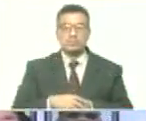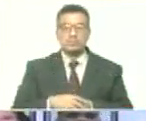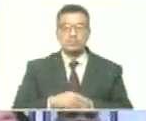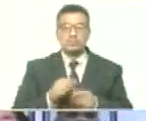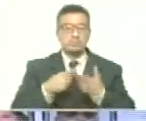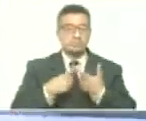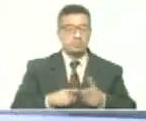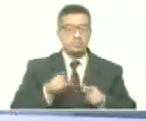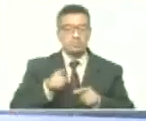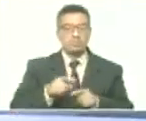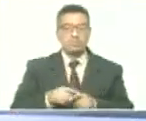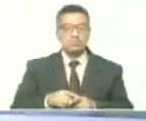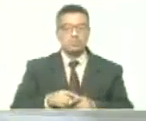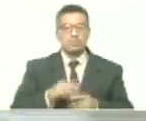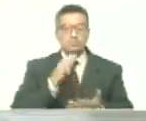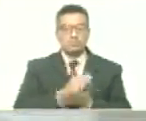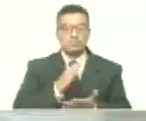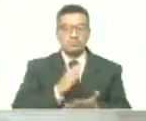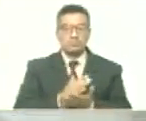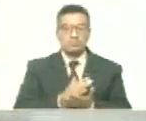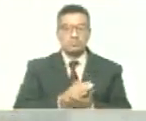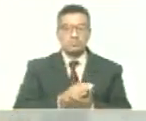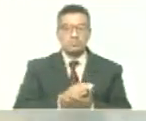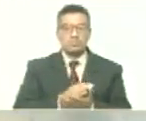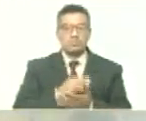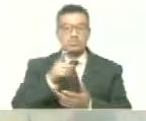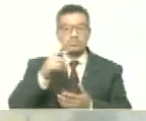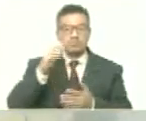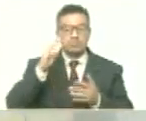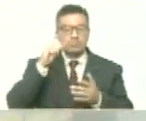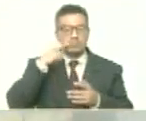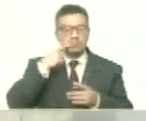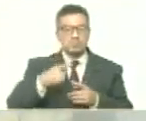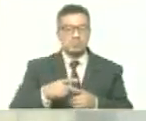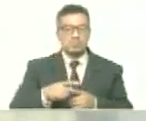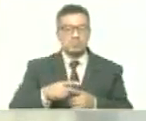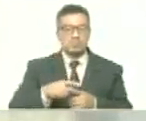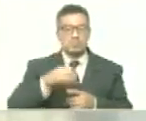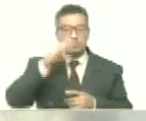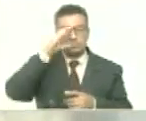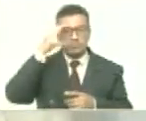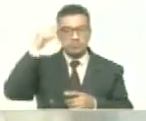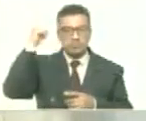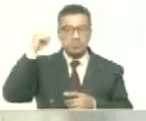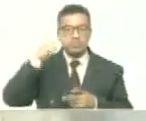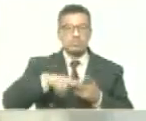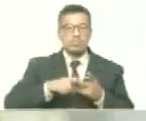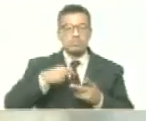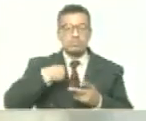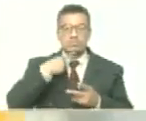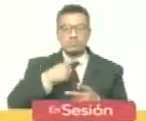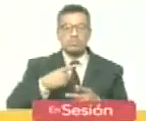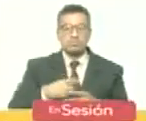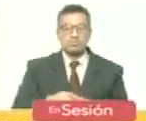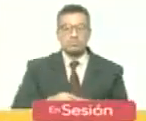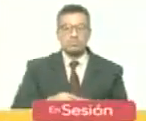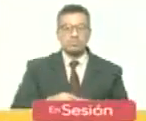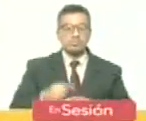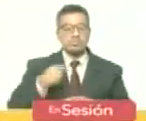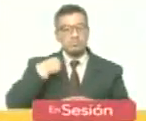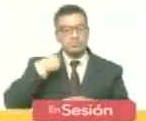aquí, como siempre, esa conseja de que Dios es chavista y agnóstico como soy, estoy a punto